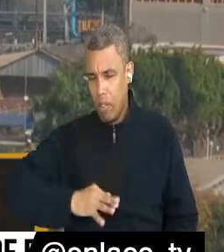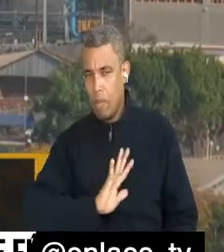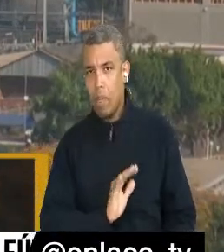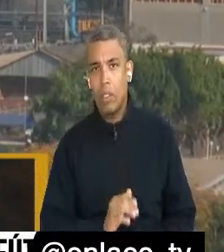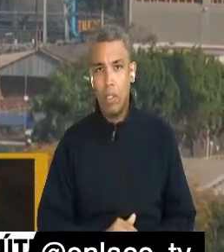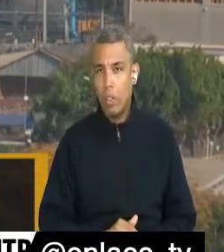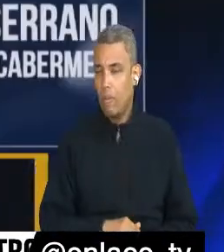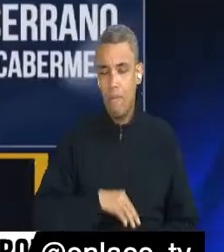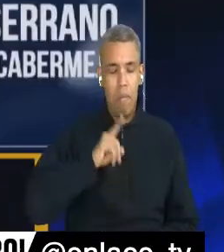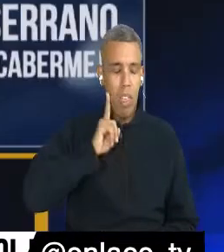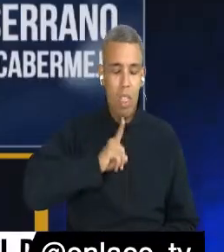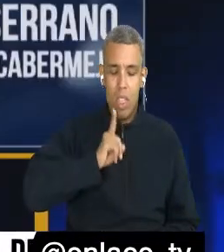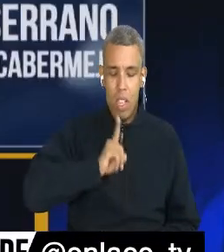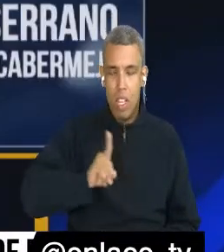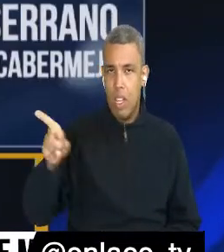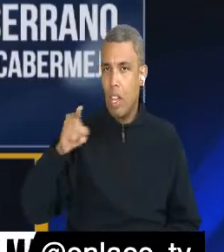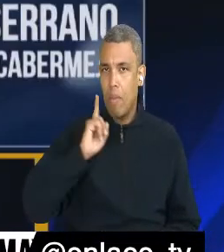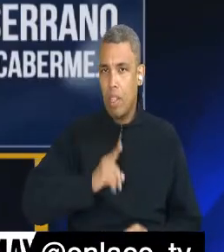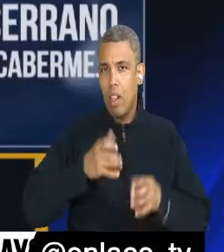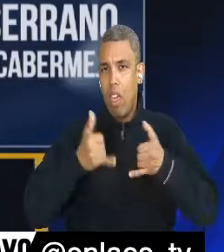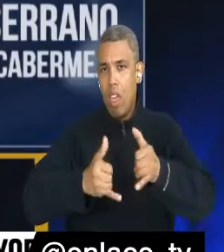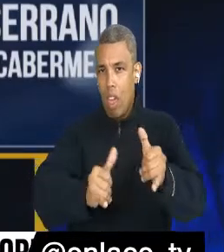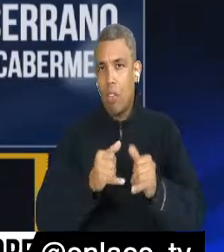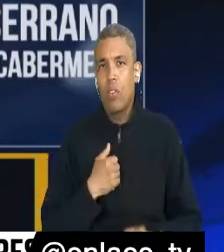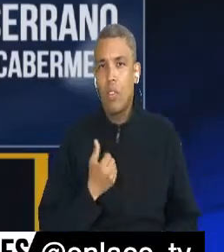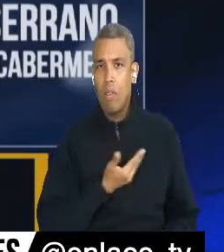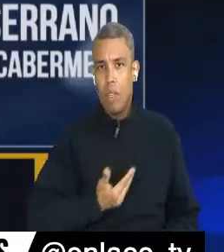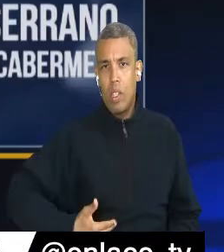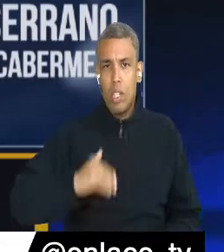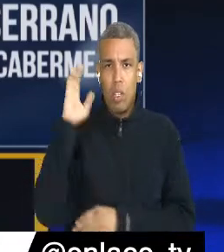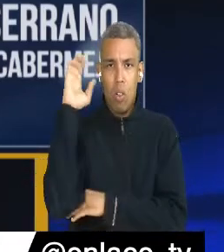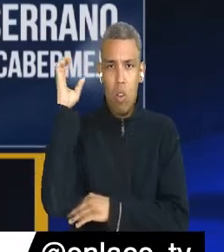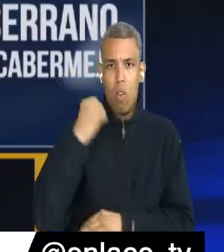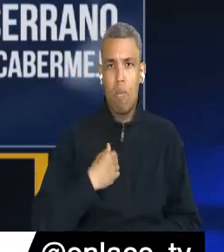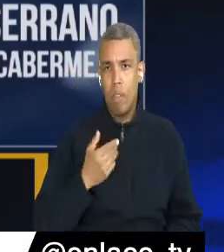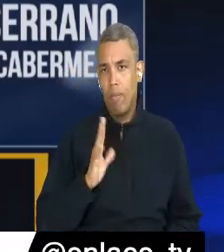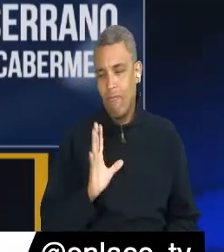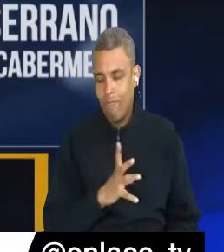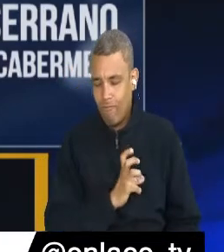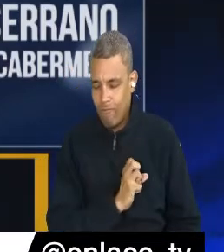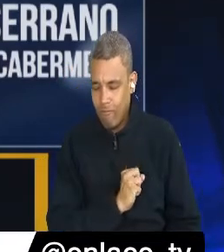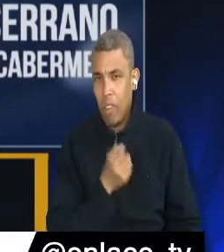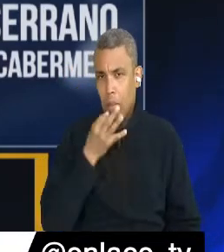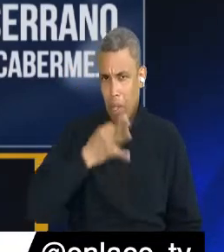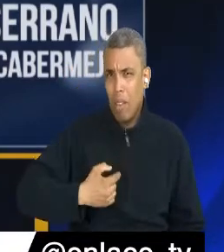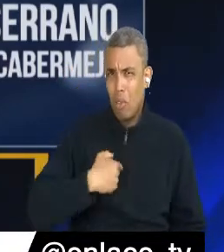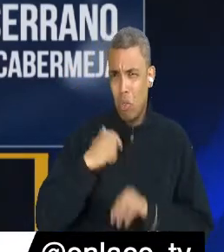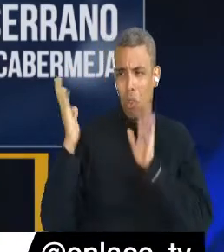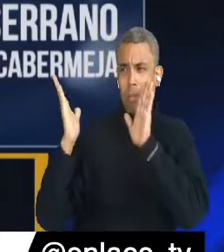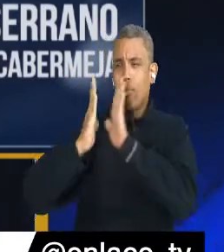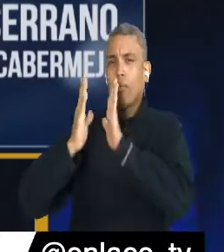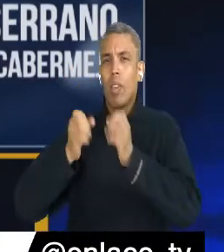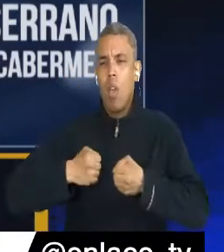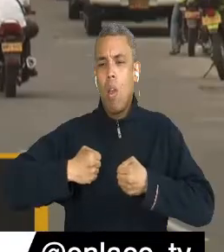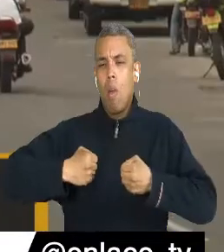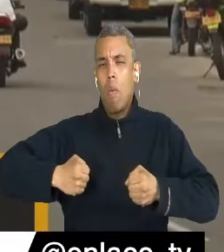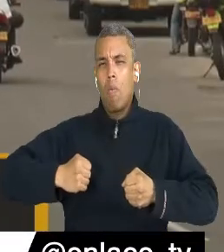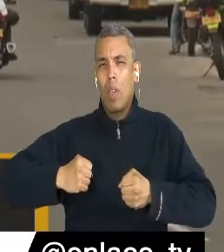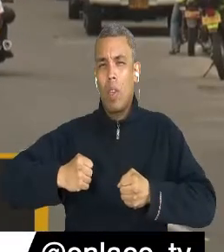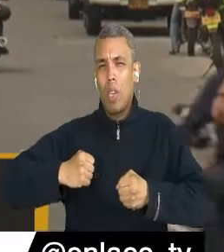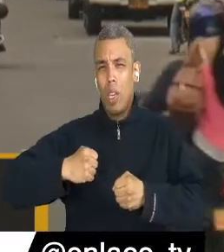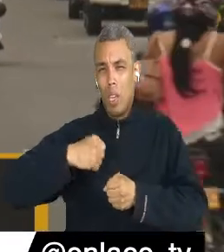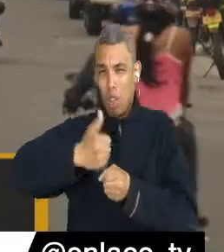verdad y no va a haber modernización. Entonces, es una noticia supremamente triste para nosotros.